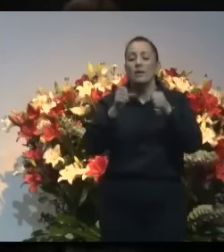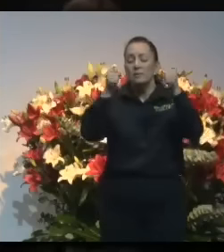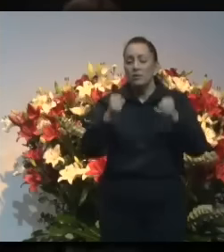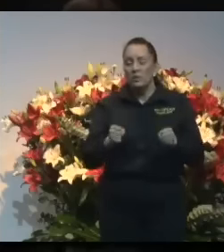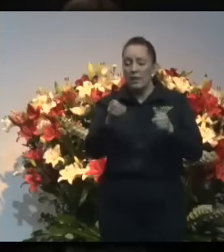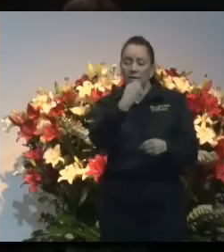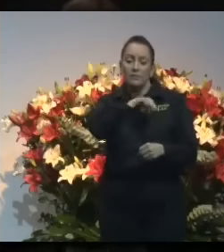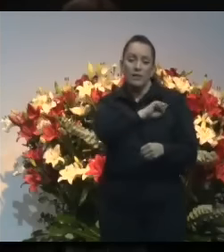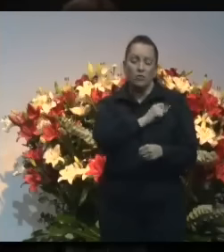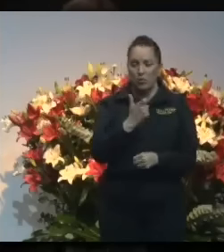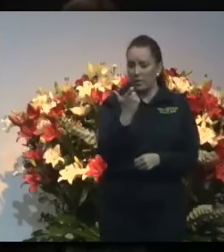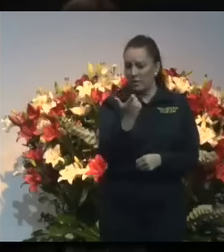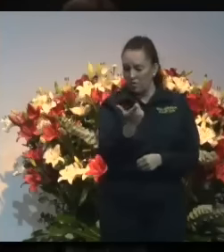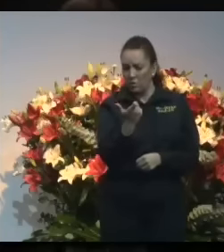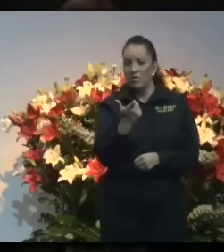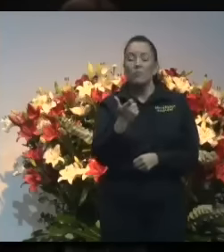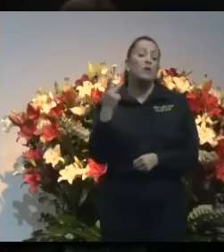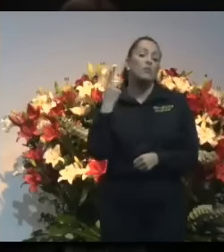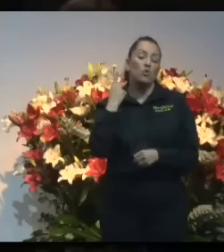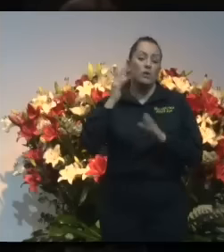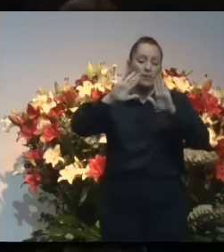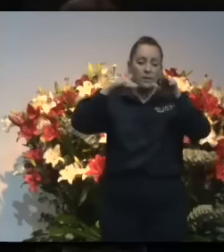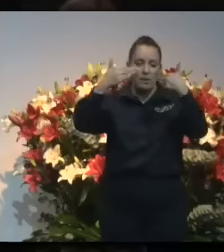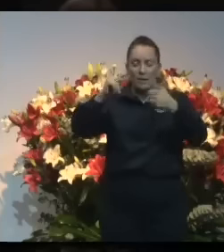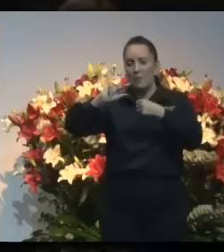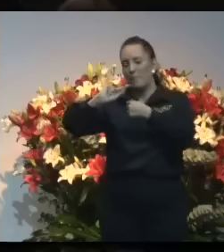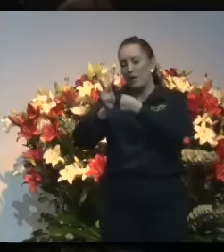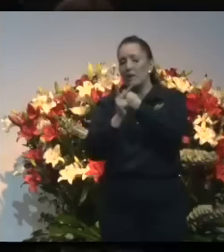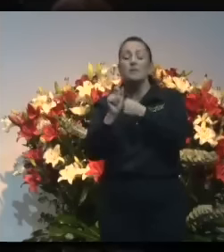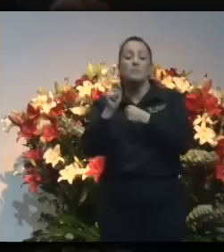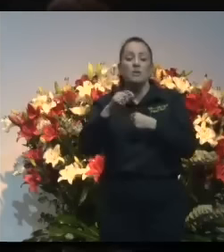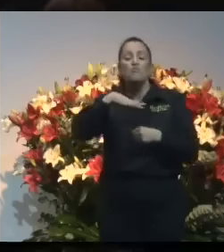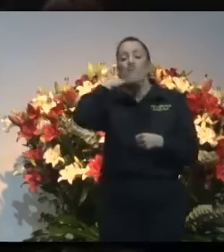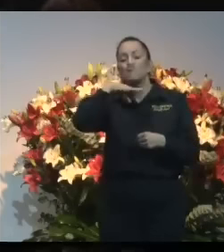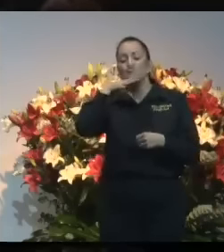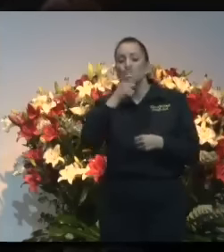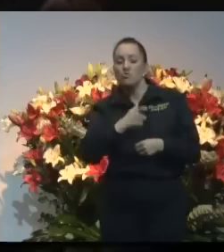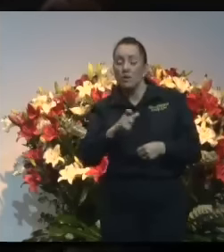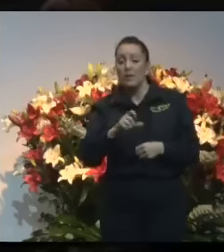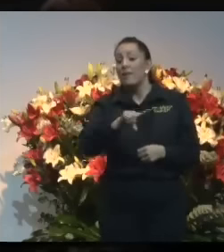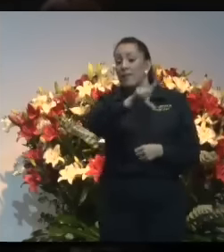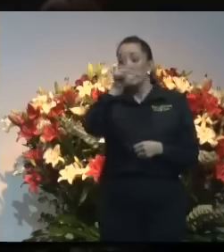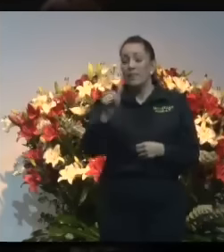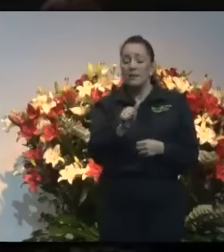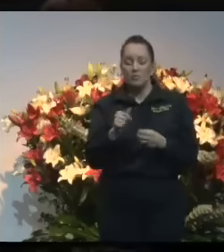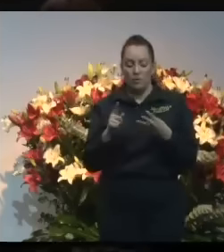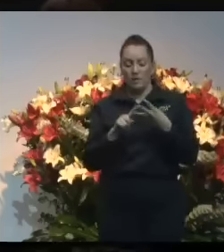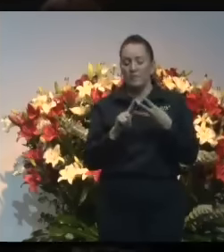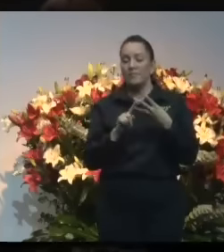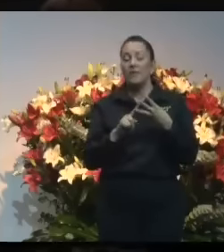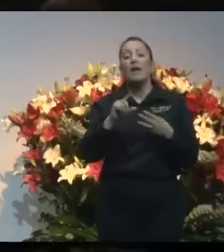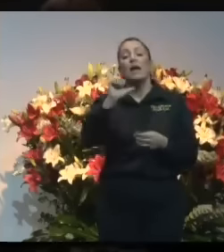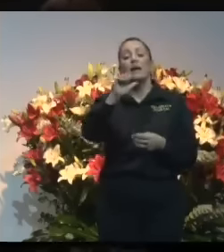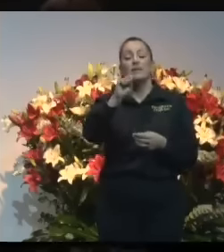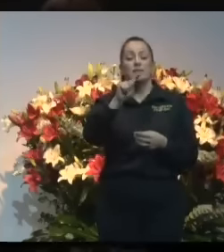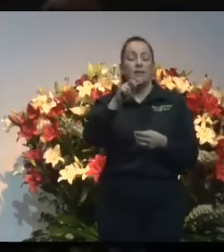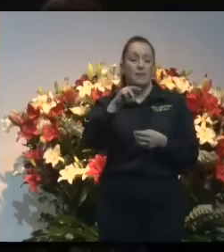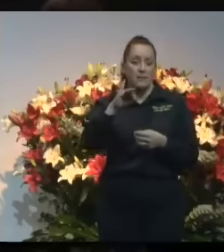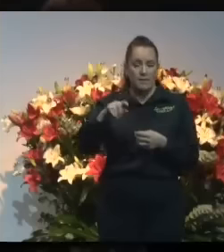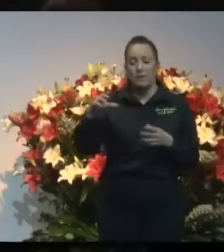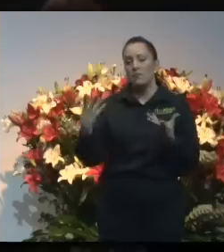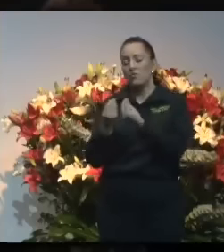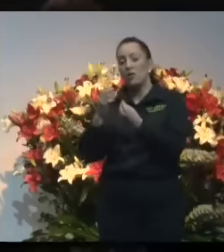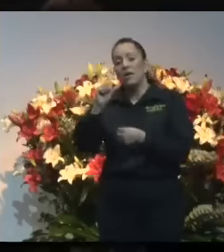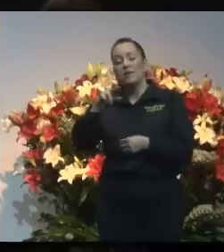salud, economía, política exterior y corrupción. En un tercer momento, Andrés y Asantri nos leerán algunas de